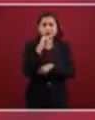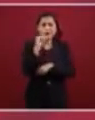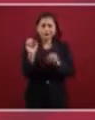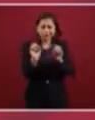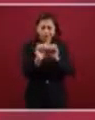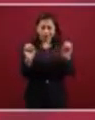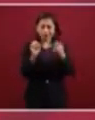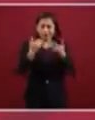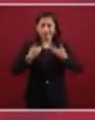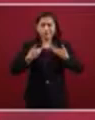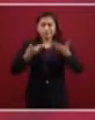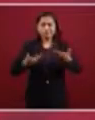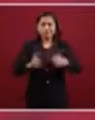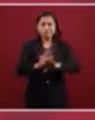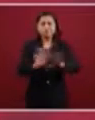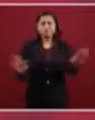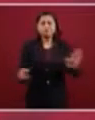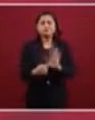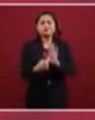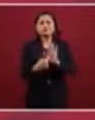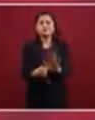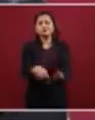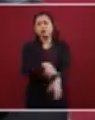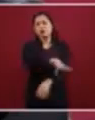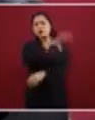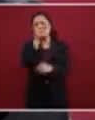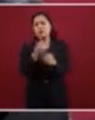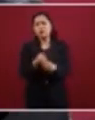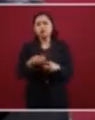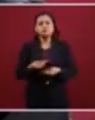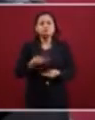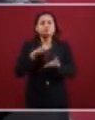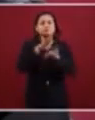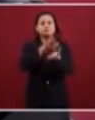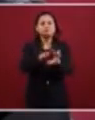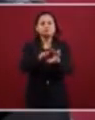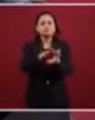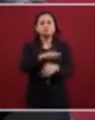Toda la información se va a entregar,